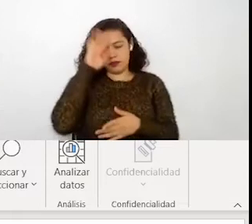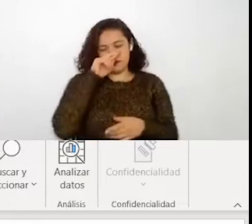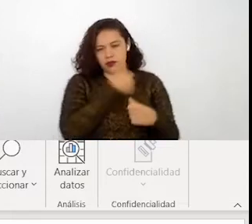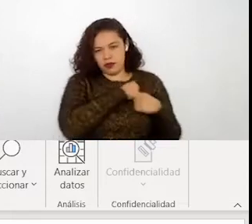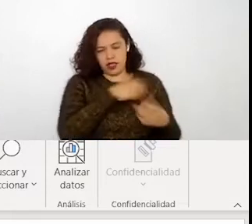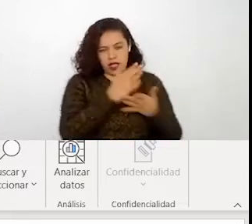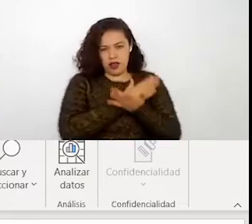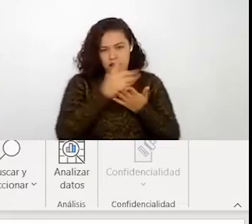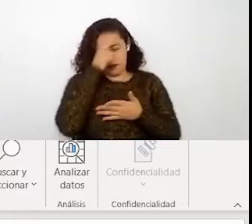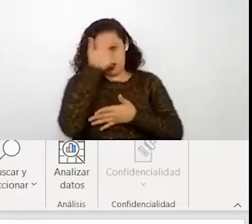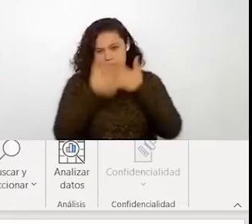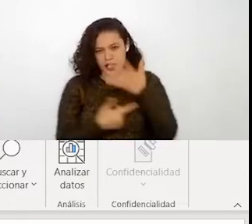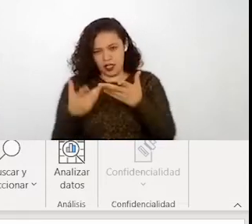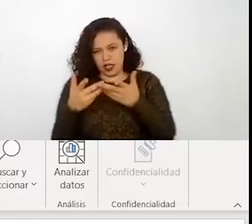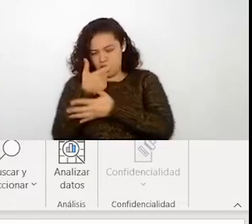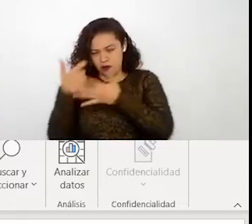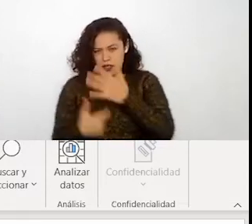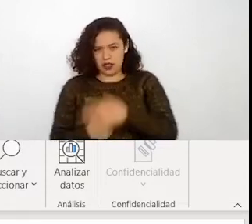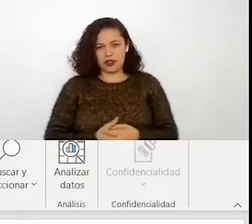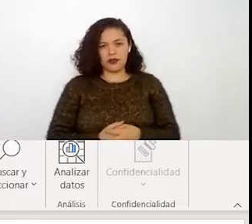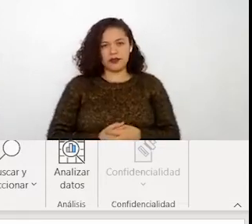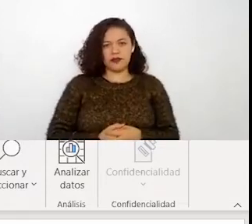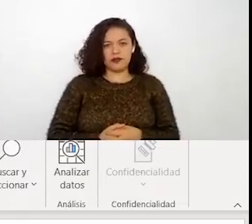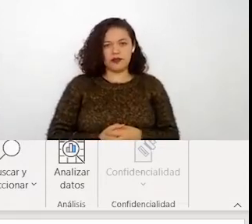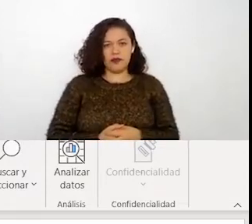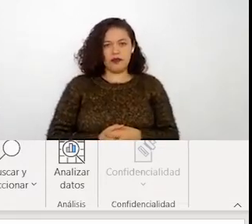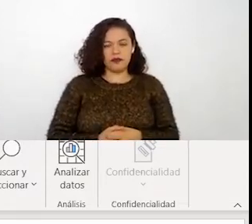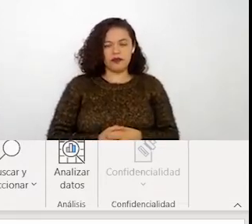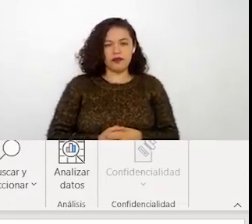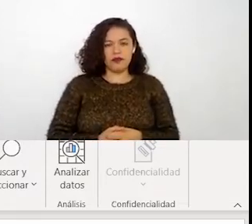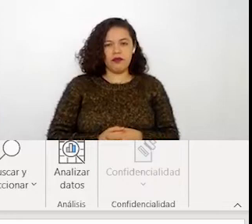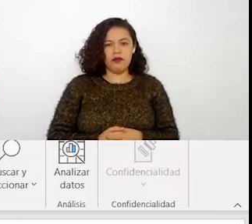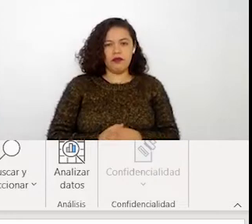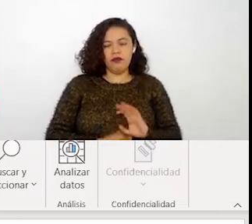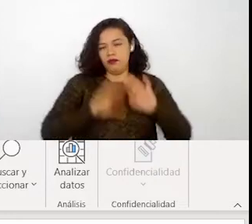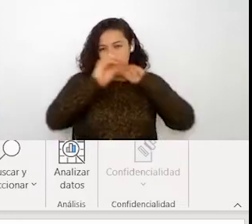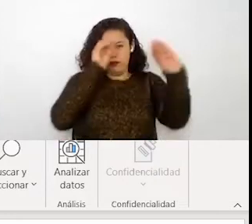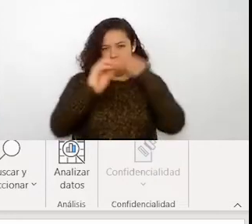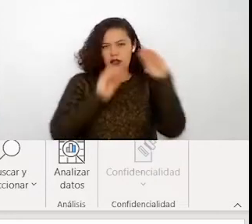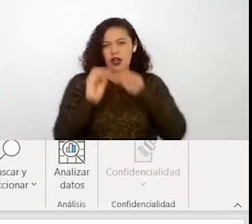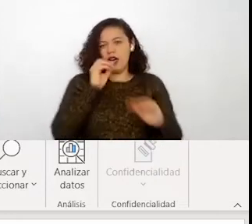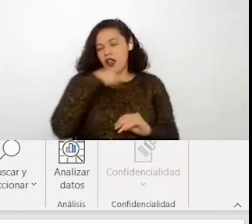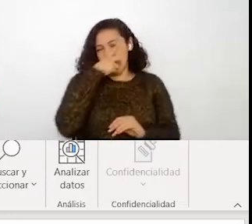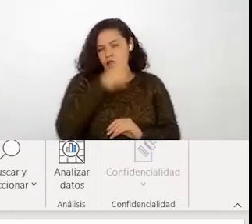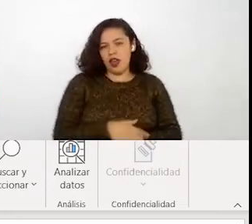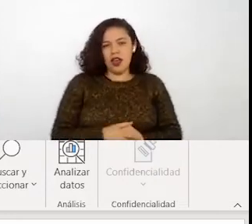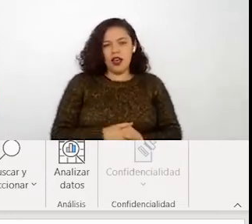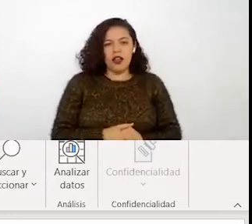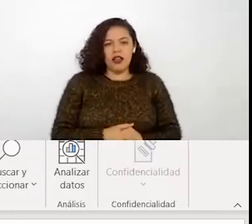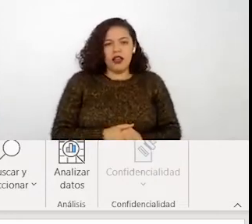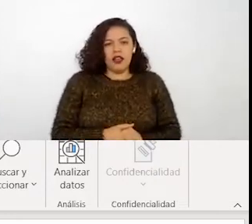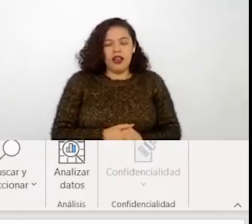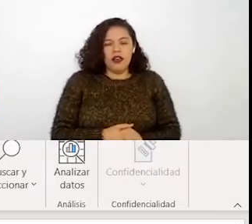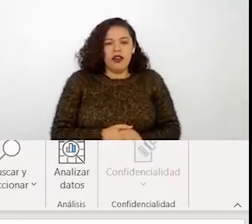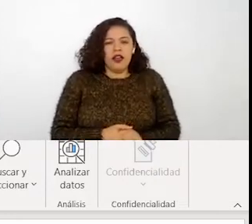mi catálogo de cuentas y lo que es la otra parte que es el llenado también que les comenté es el cargador